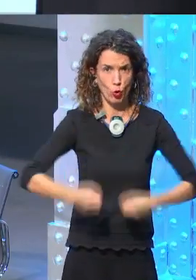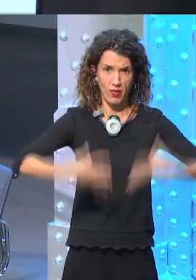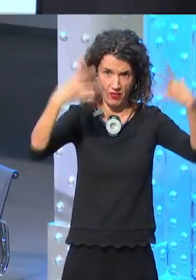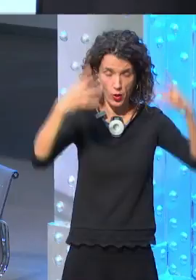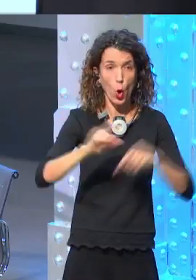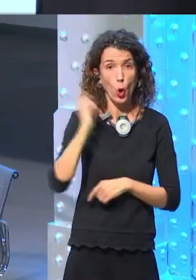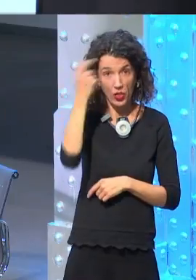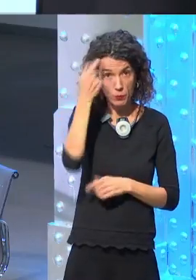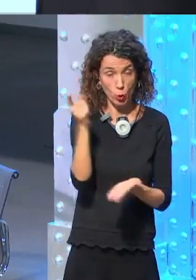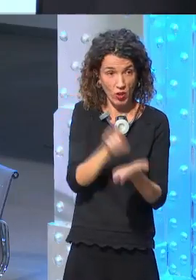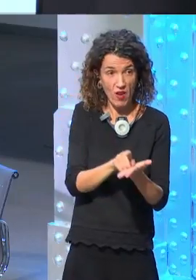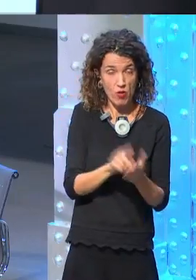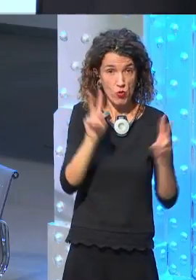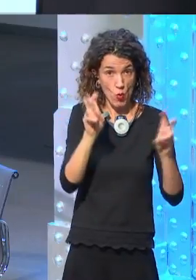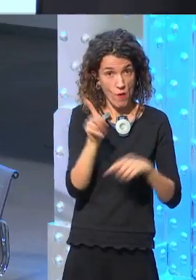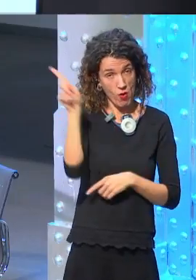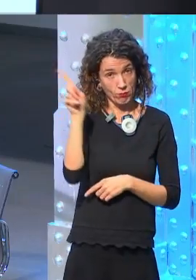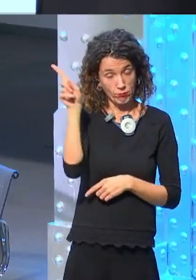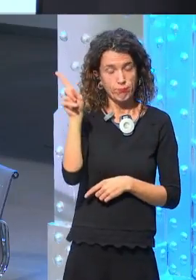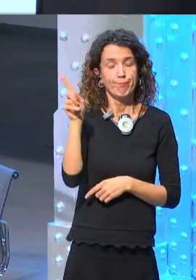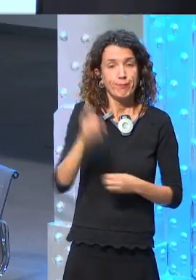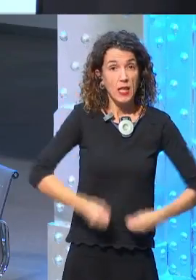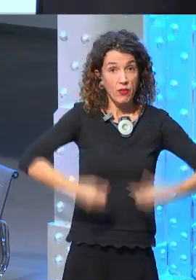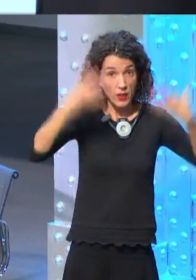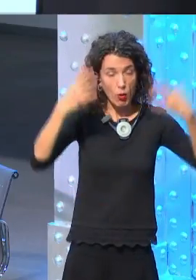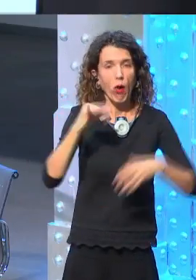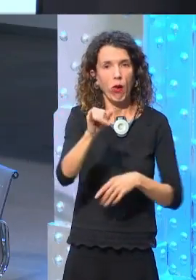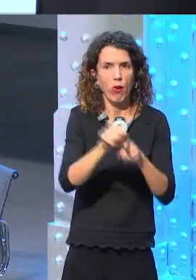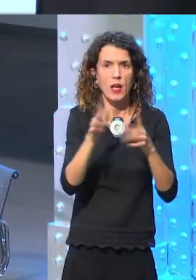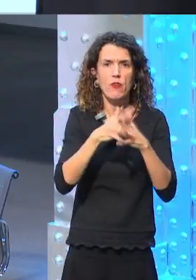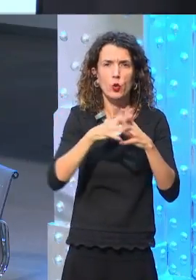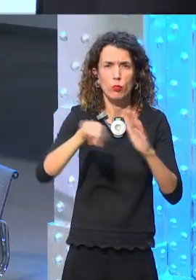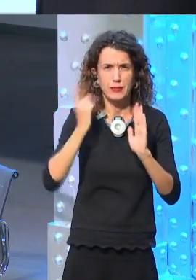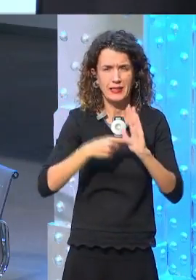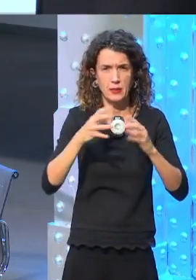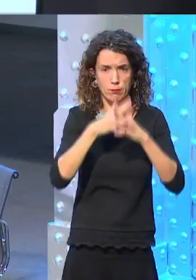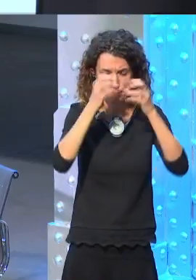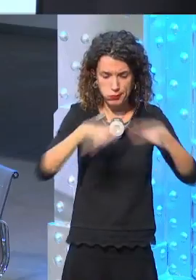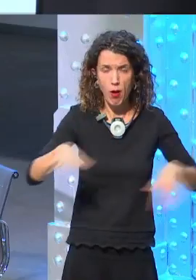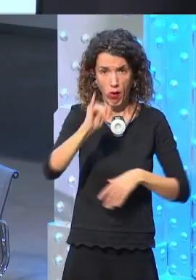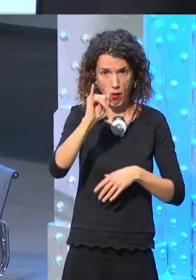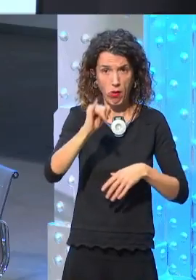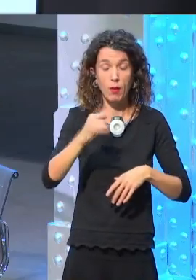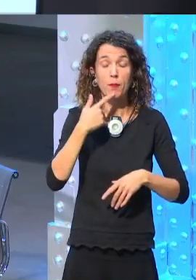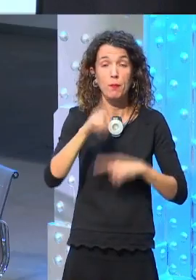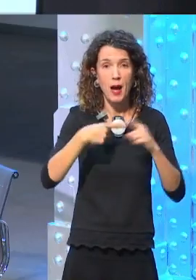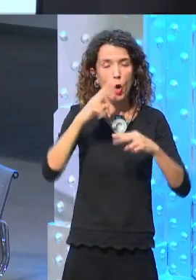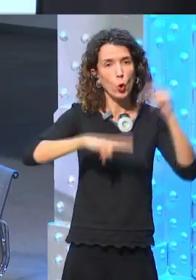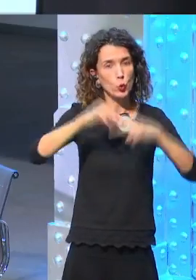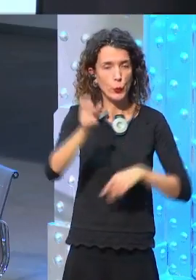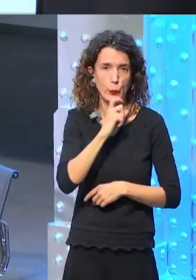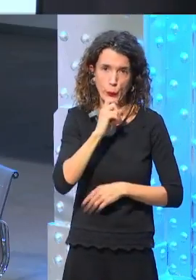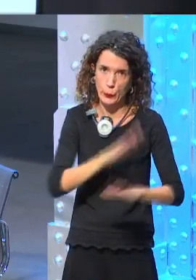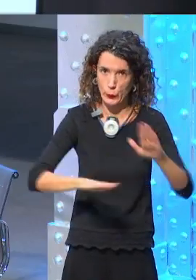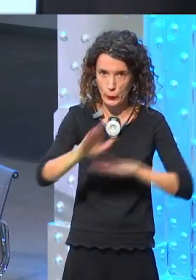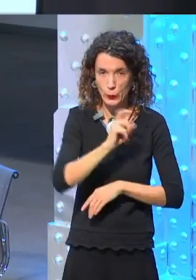es el concepto, de nuevo. El edificio ofrece toda la infraestructura y, de hecho, la construcción es muy